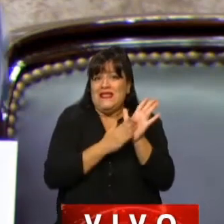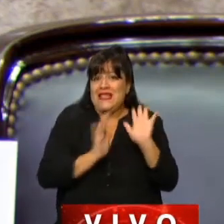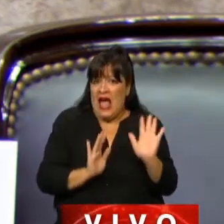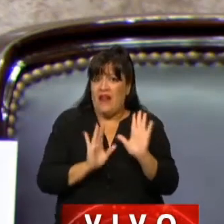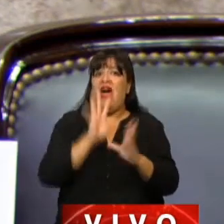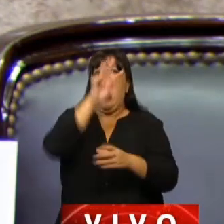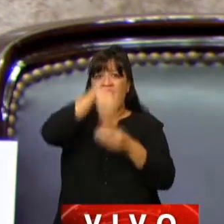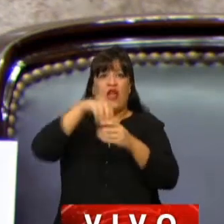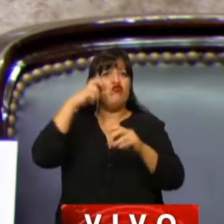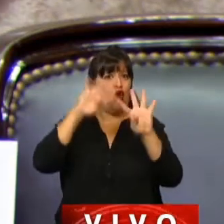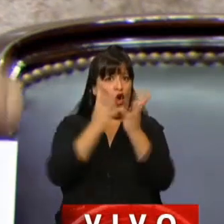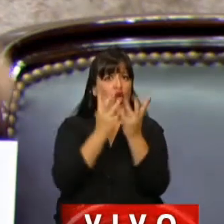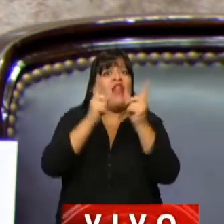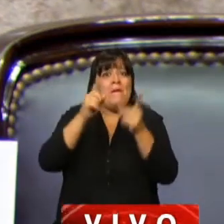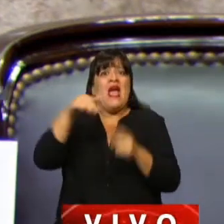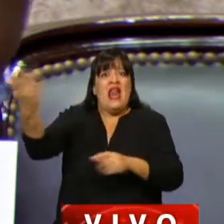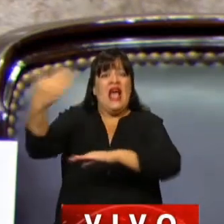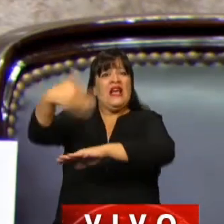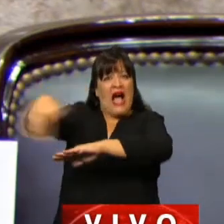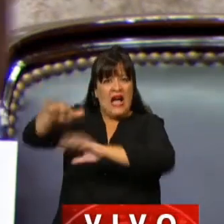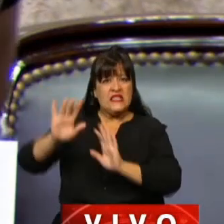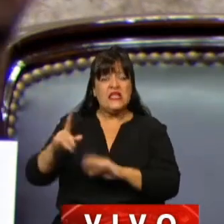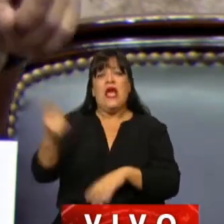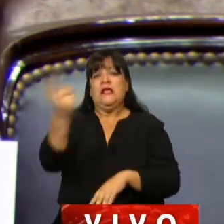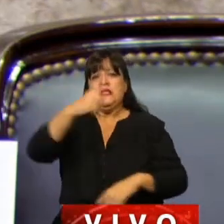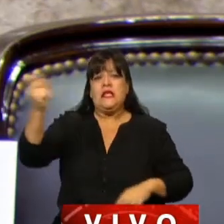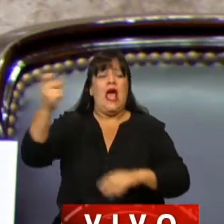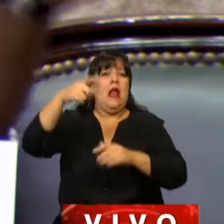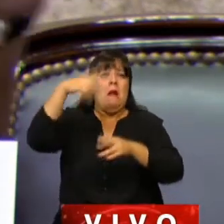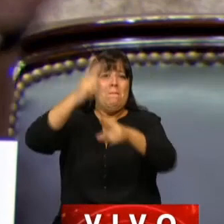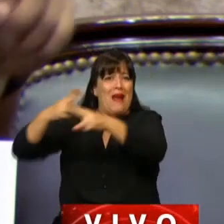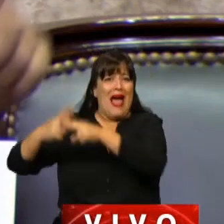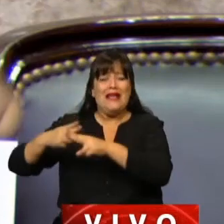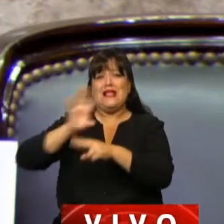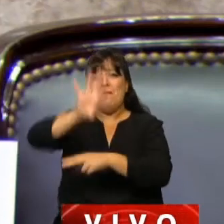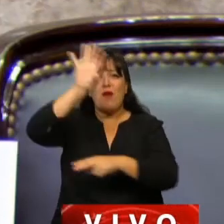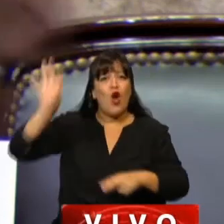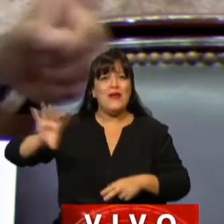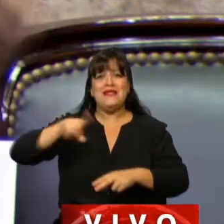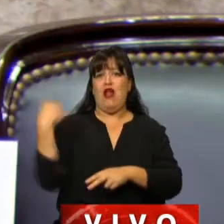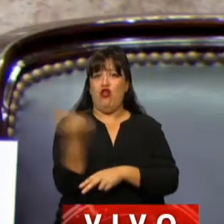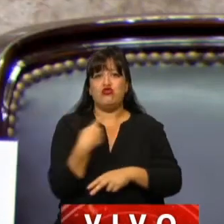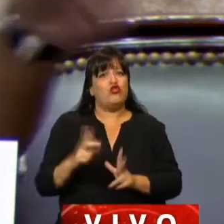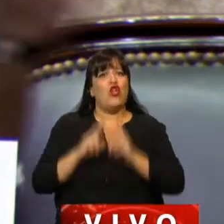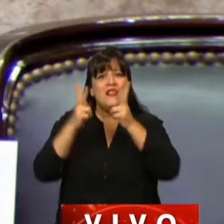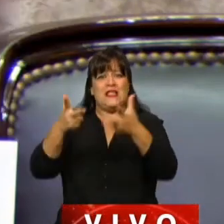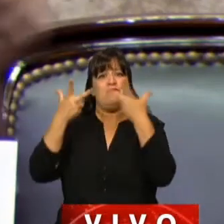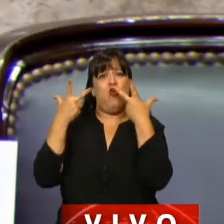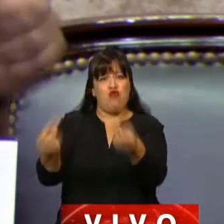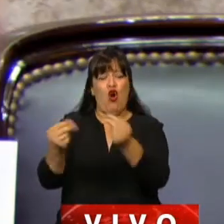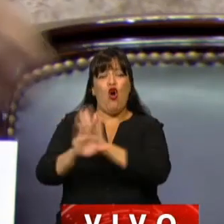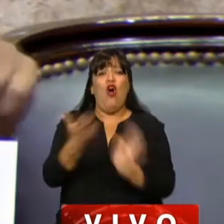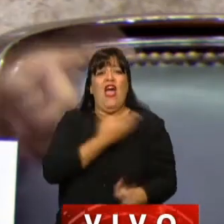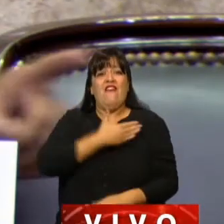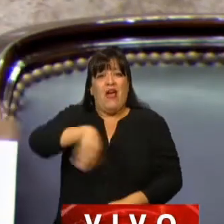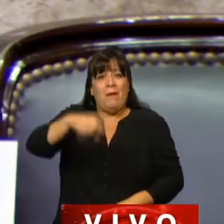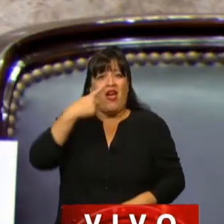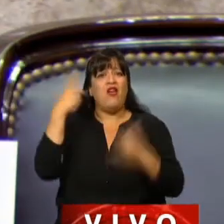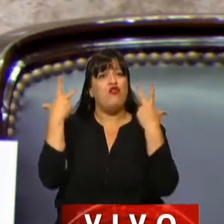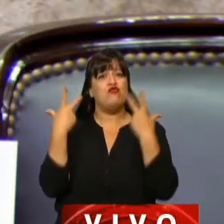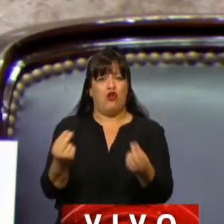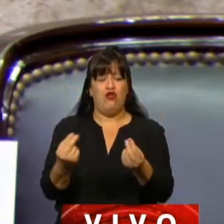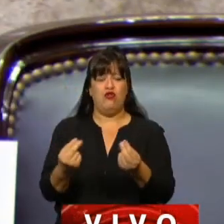pero también allá afuera, en cientos de plazas en todas las provincias, para decirle no al Fondo Monetario